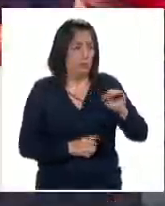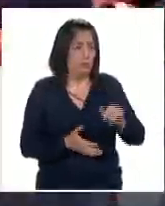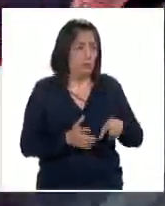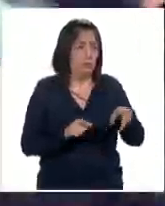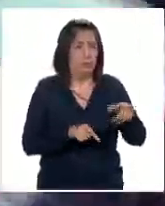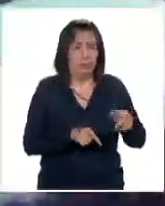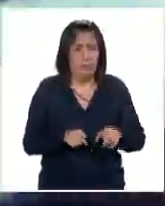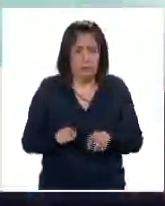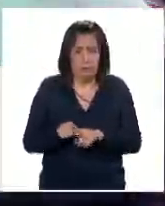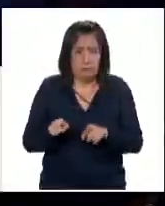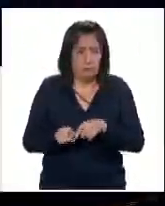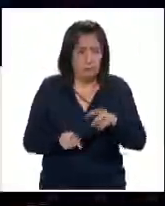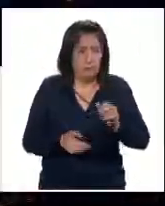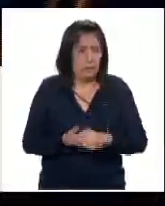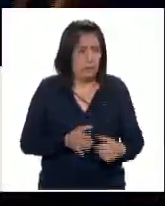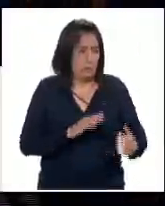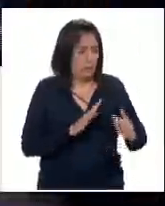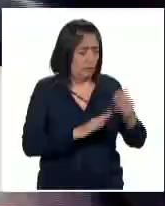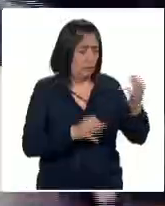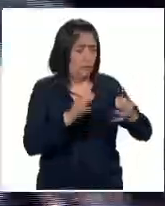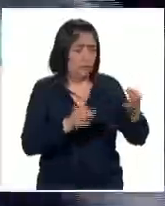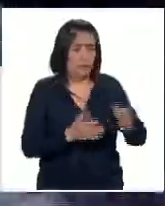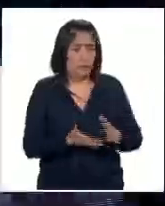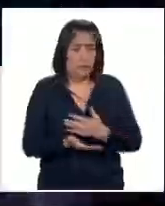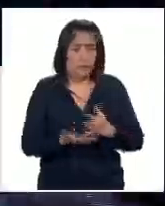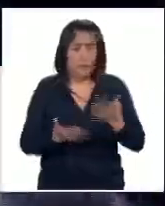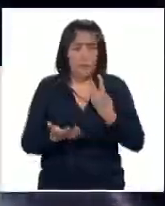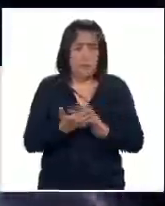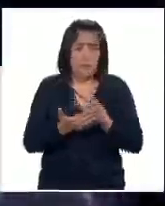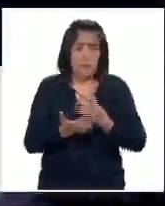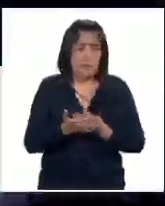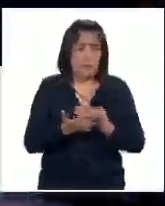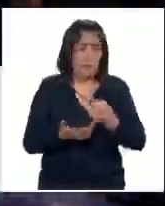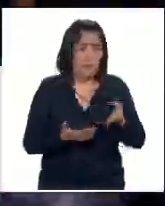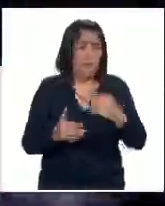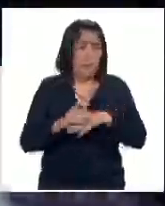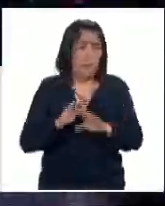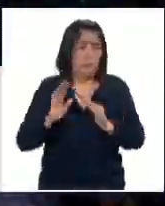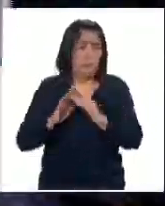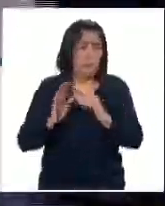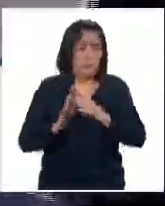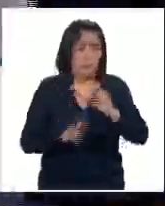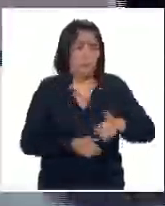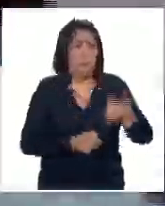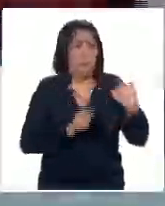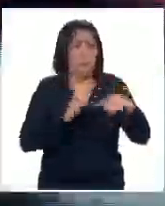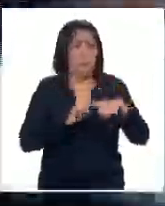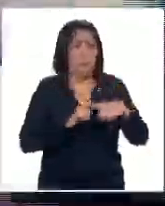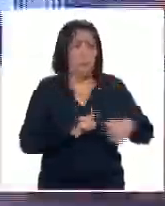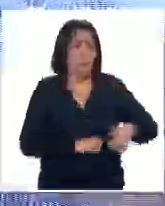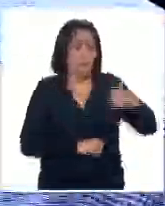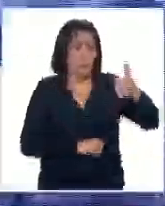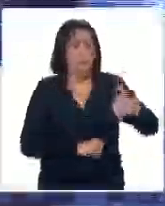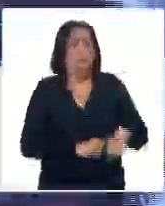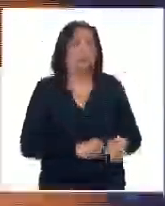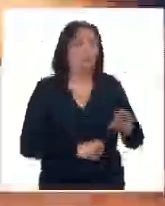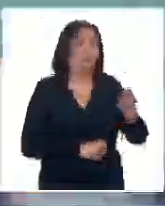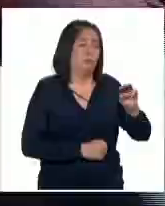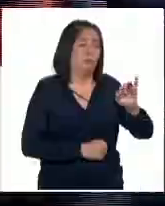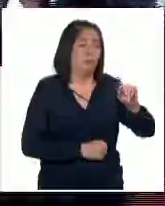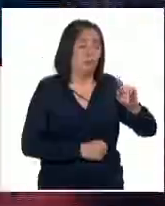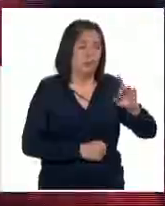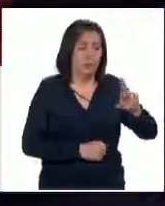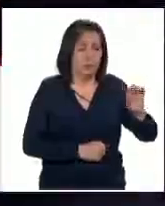Camet. Además, el Poder Judicial dejó sin efecto el arresto domiciliario contra el ex alto directivo de Graña y Montero, Gonzalo Ferraro